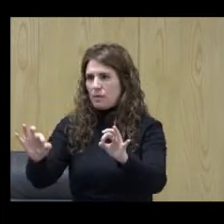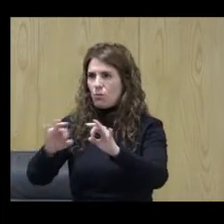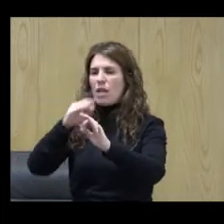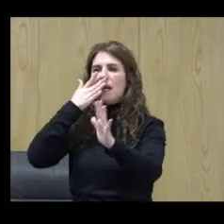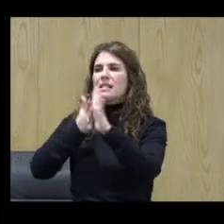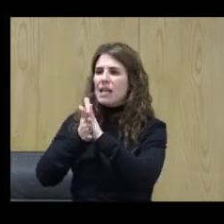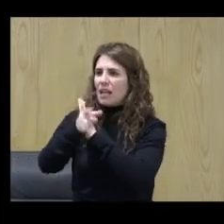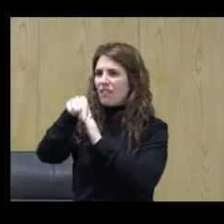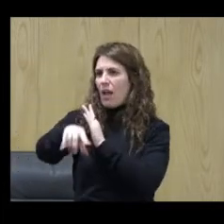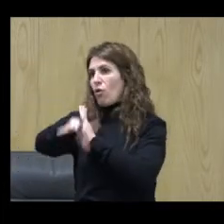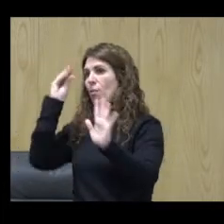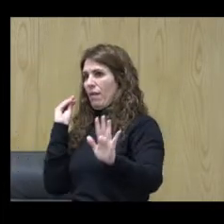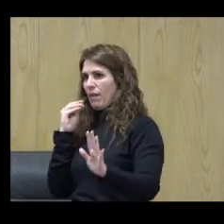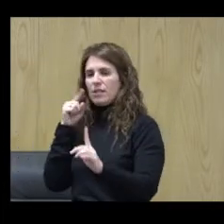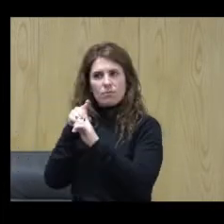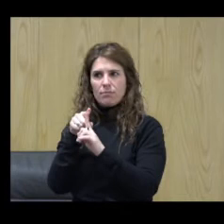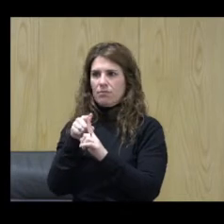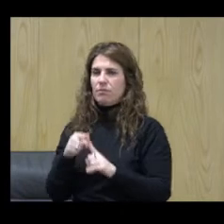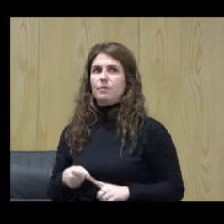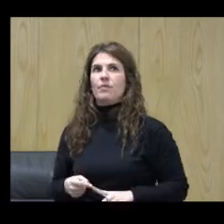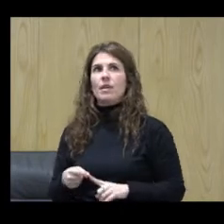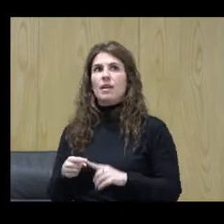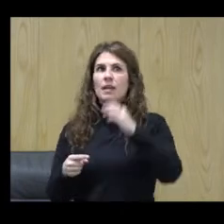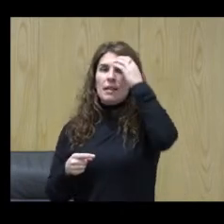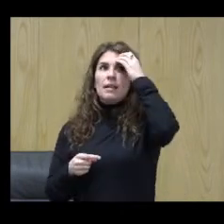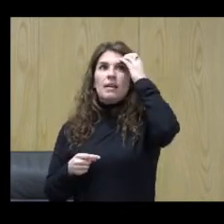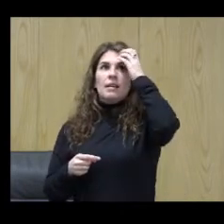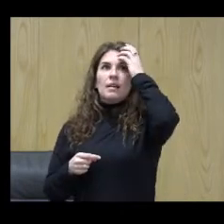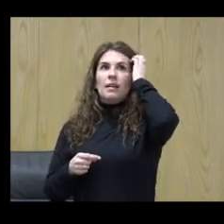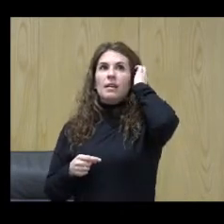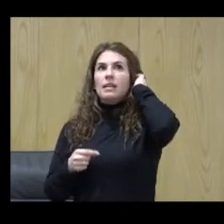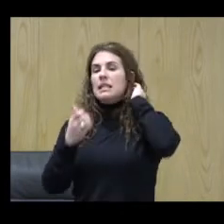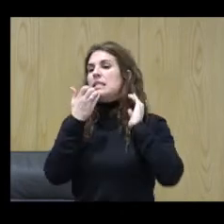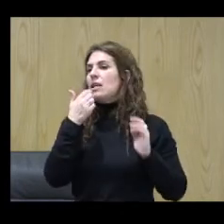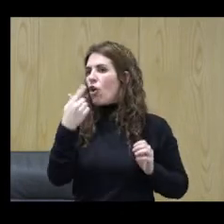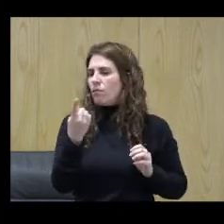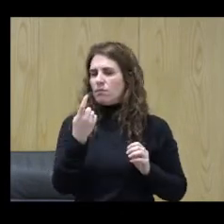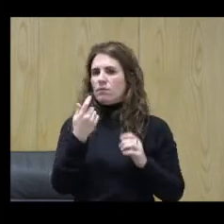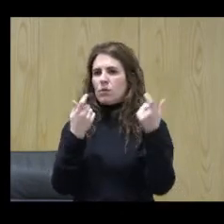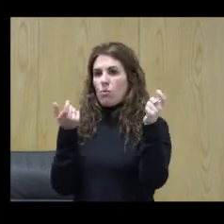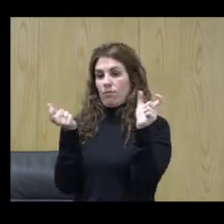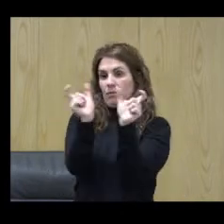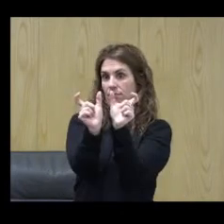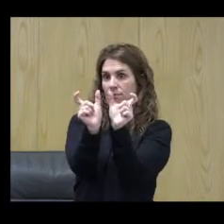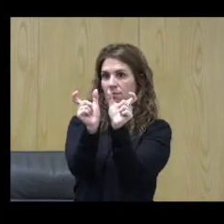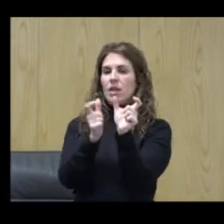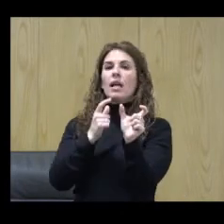que comprendamos eso. Si yo le pongo una propiedad, le digo, tengo una vaca